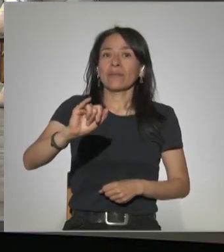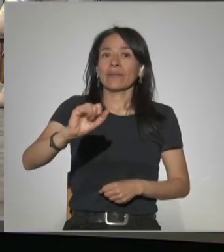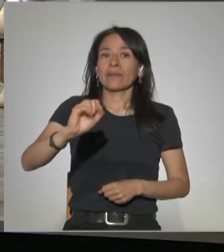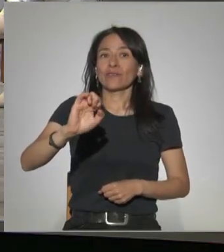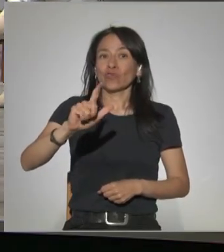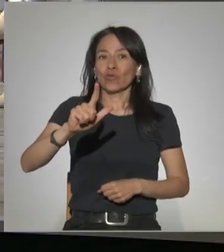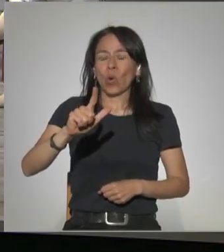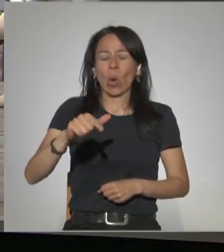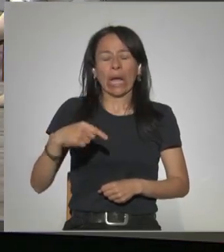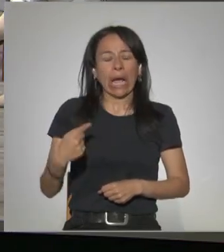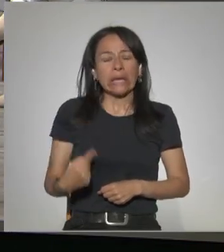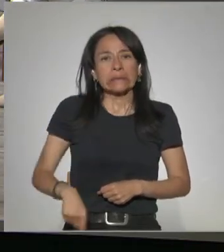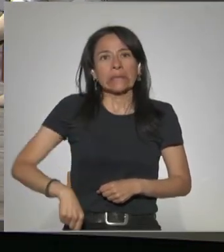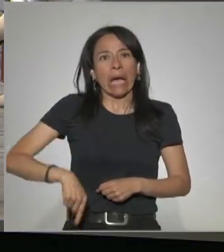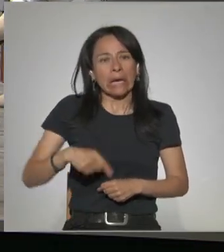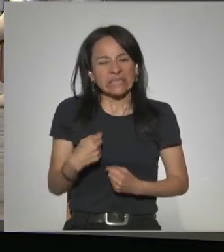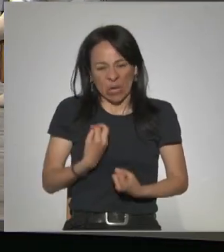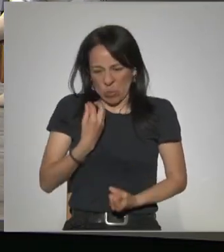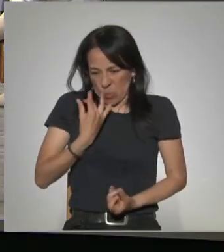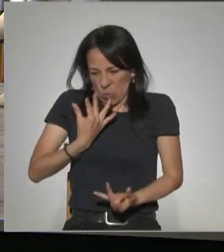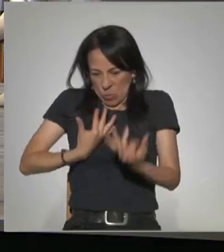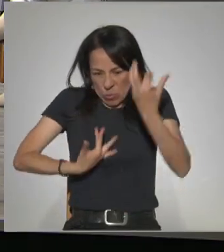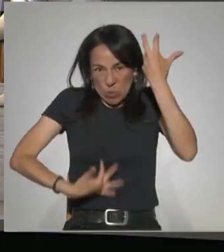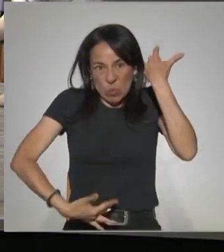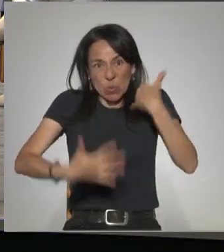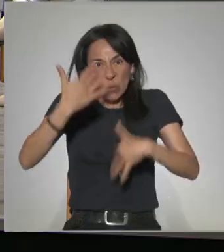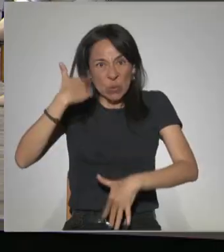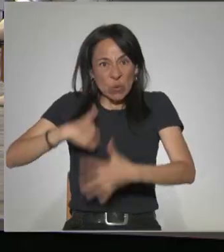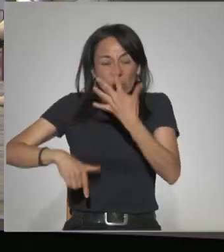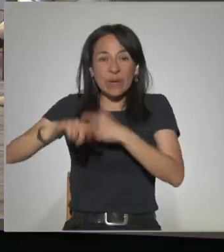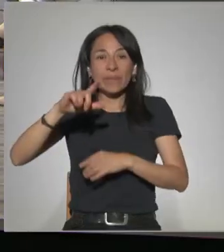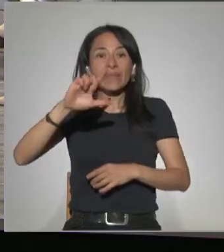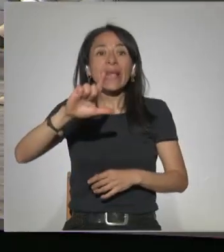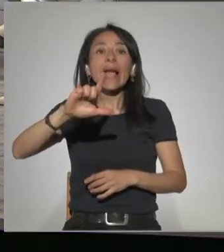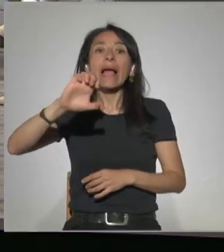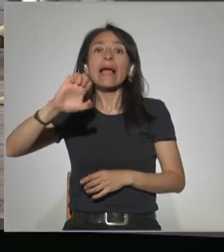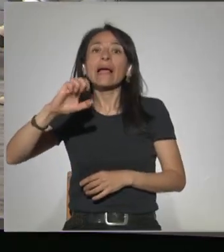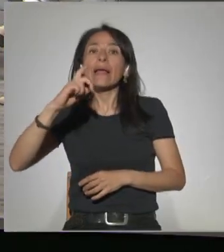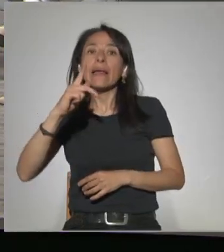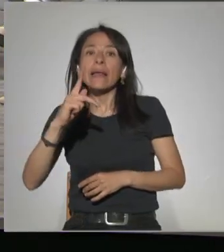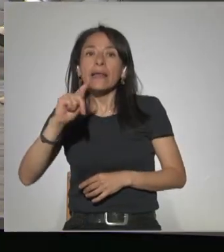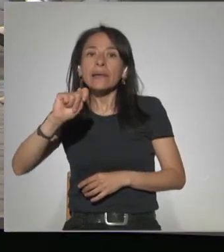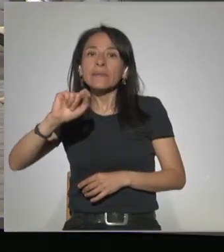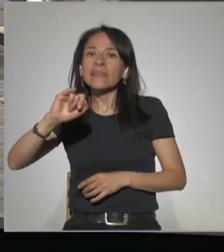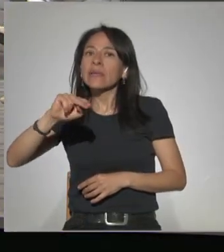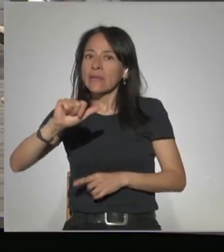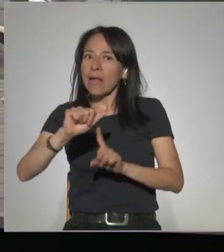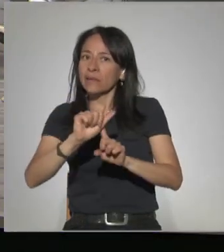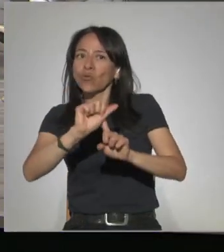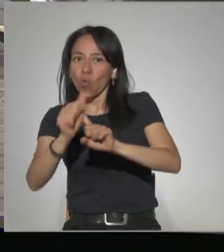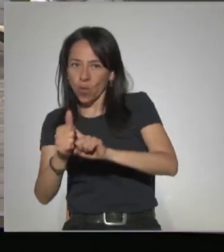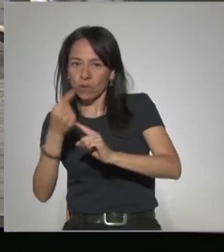y sostenidos inhibe la leptina. La leptina es esta hormona que nos dice